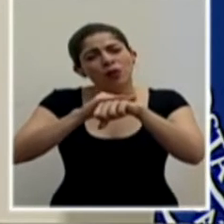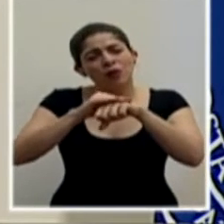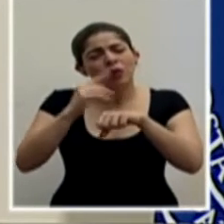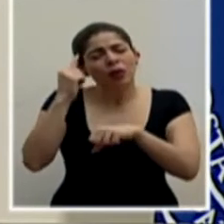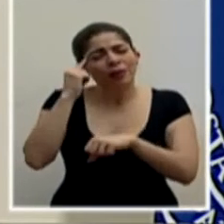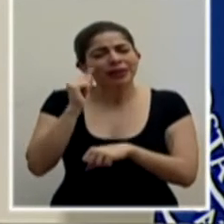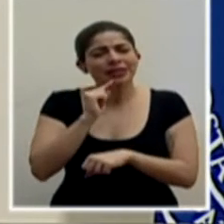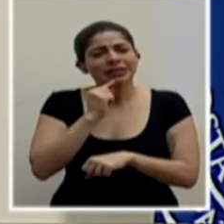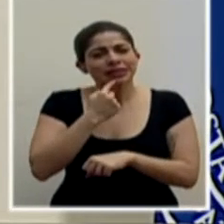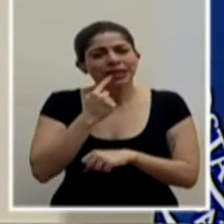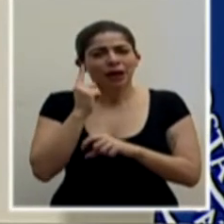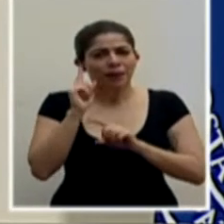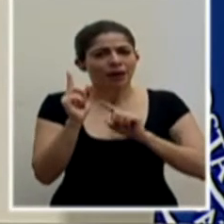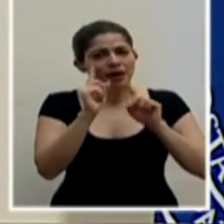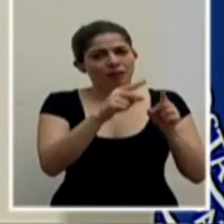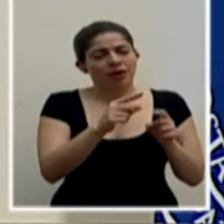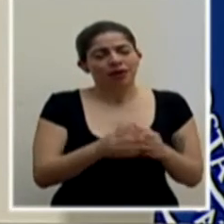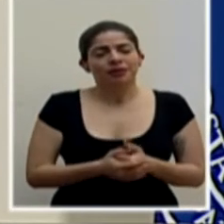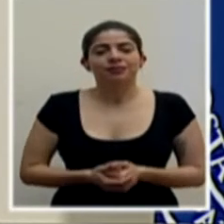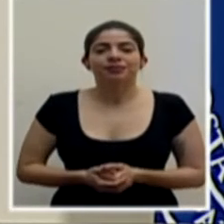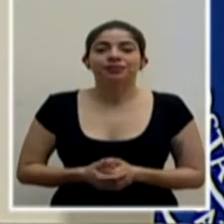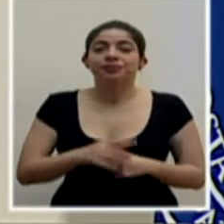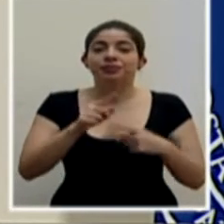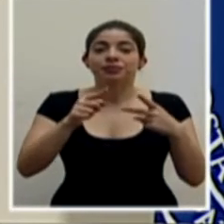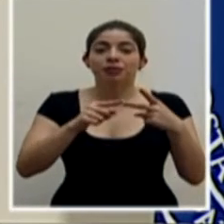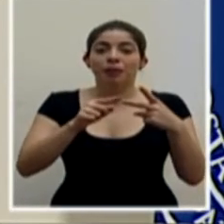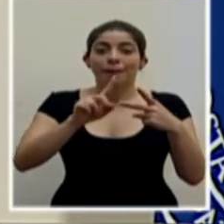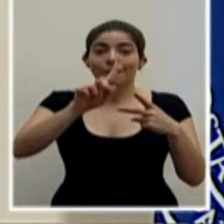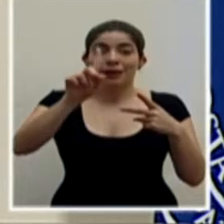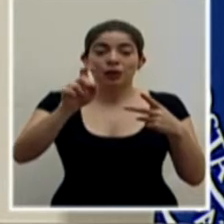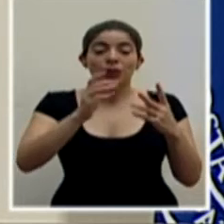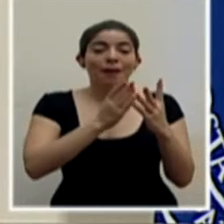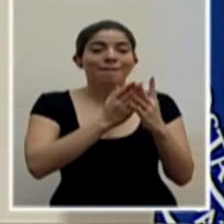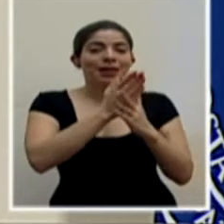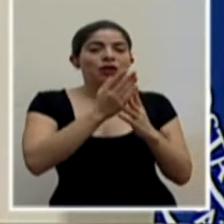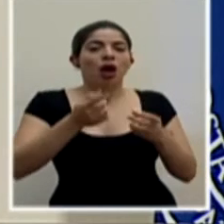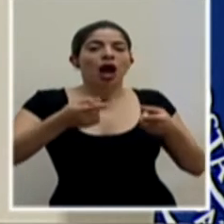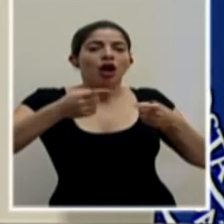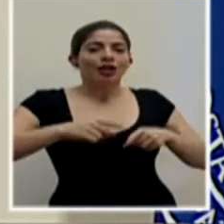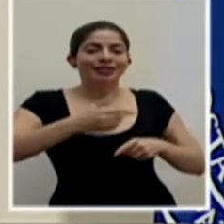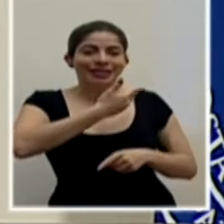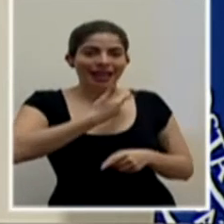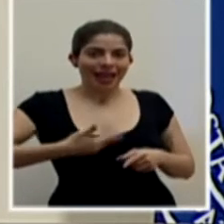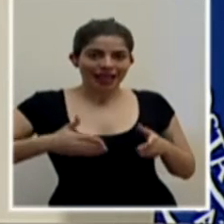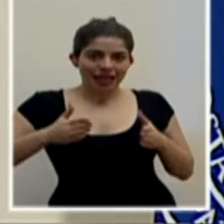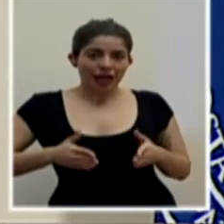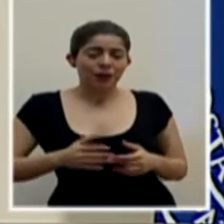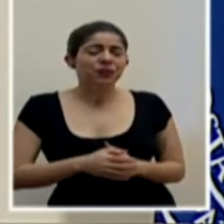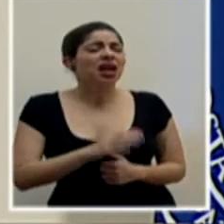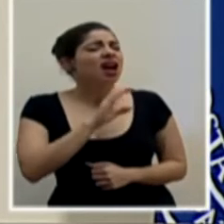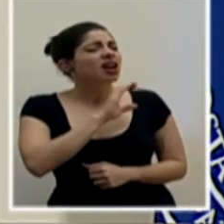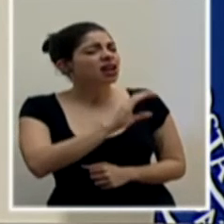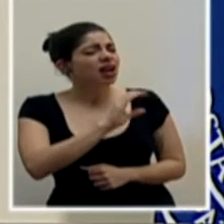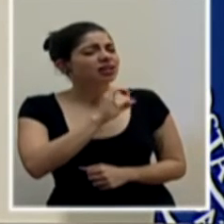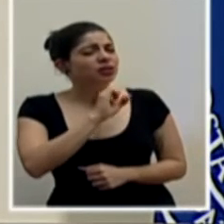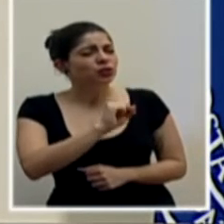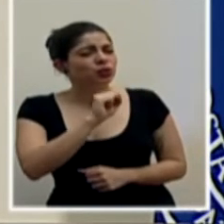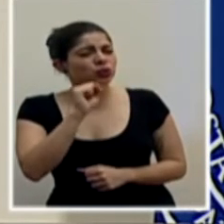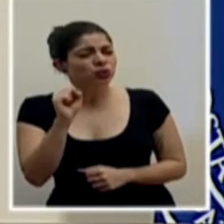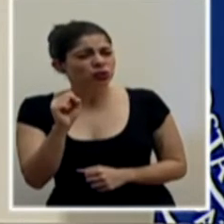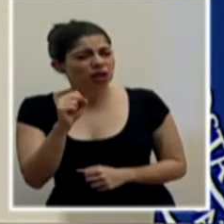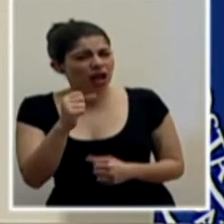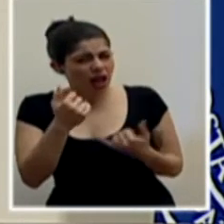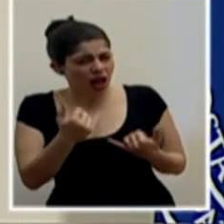consideren seriamente. La siguiente consulta la hace el medio Acontecer Herediano. Está la Caja Costarricense de Seguro